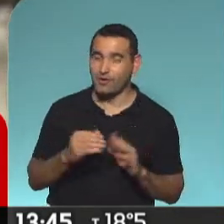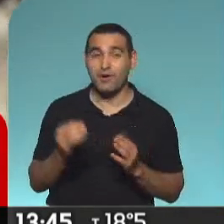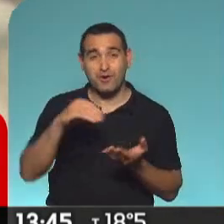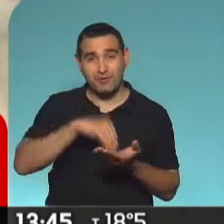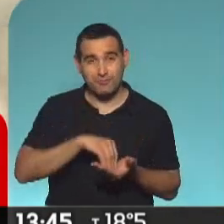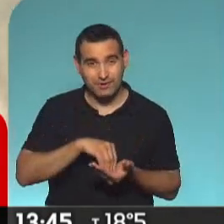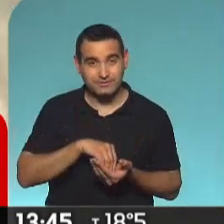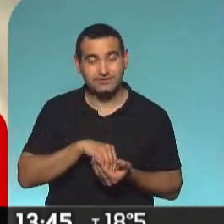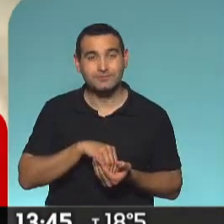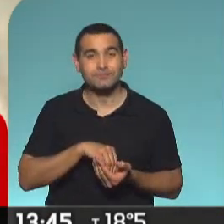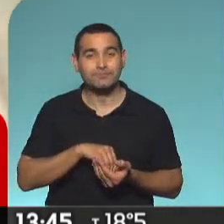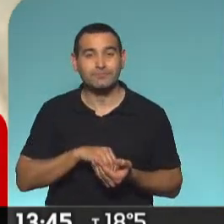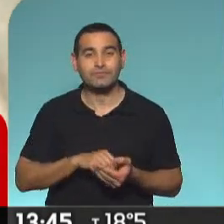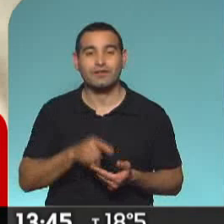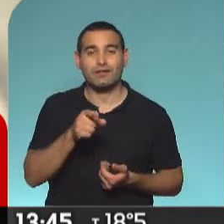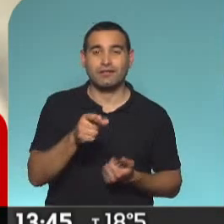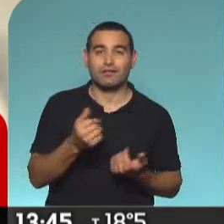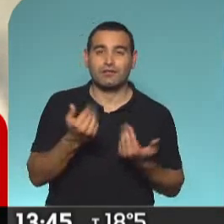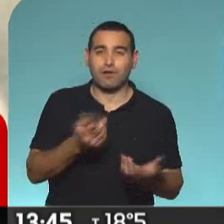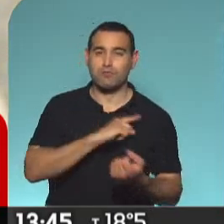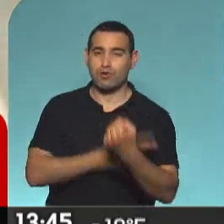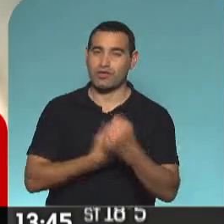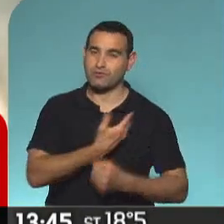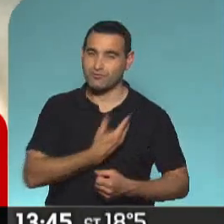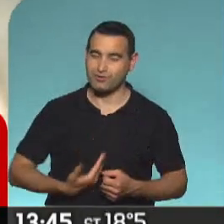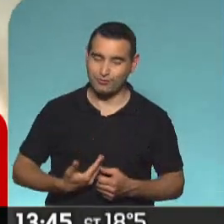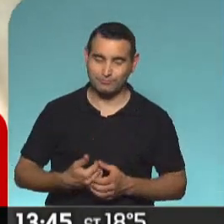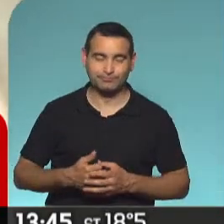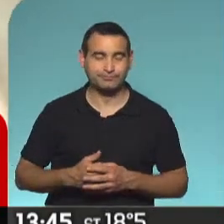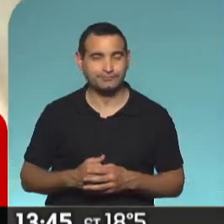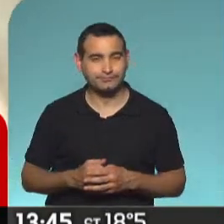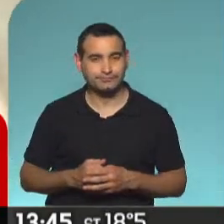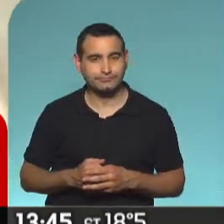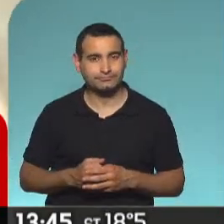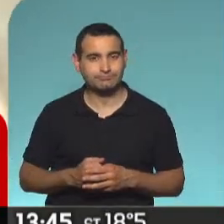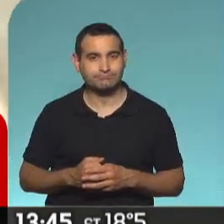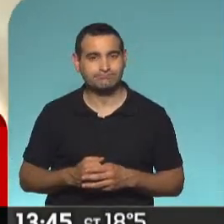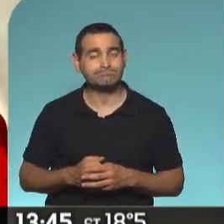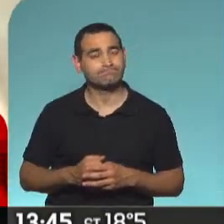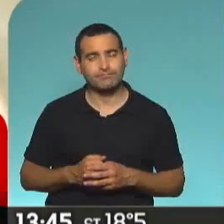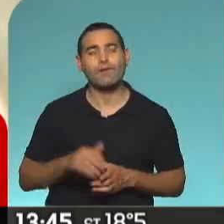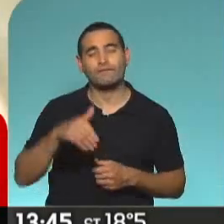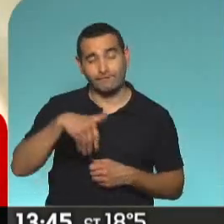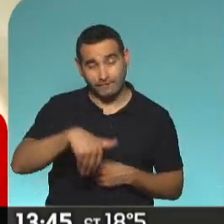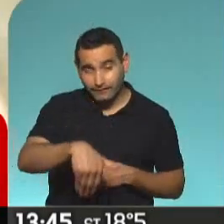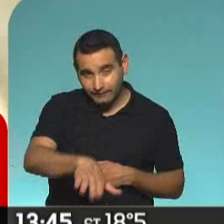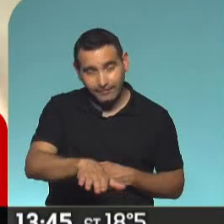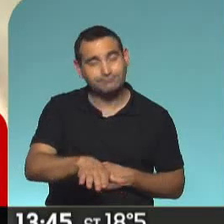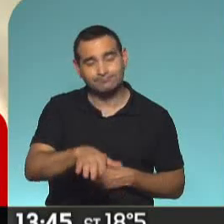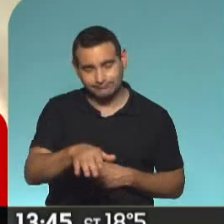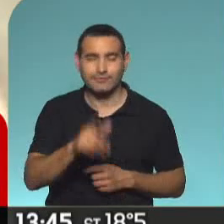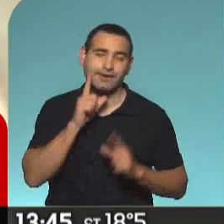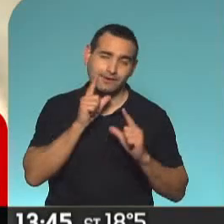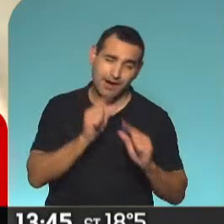de facultades a favor del Poder Ejecutivo. De modo que seguramente va a dar lugar a